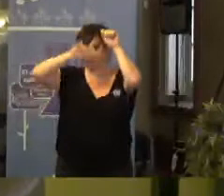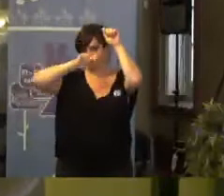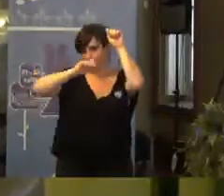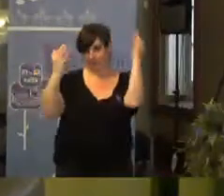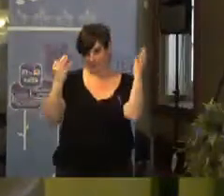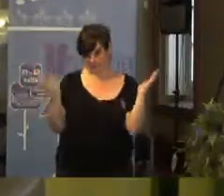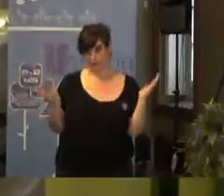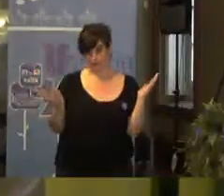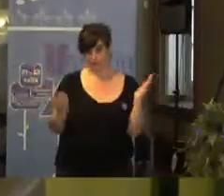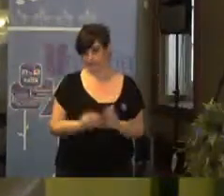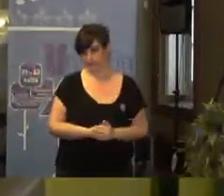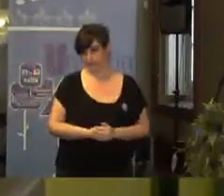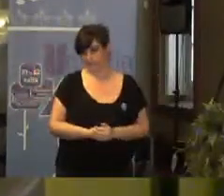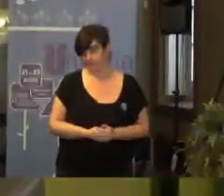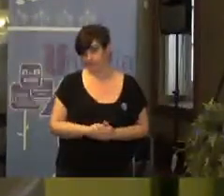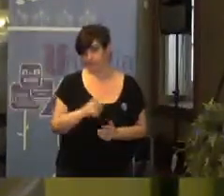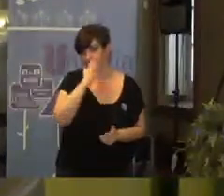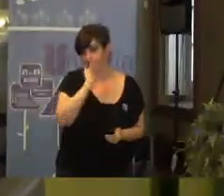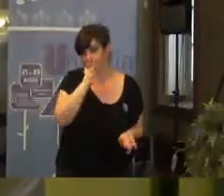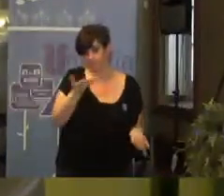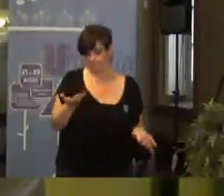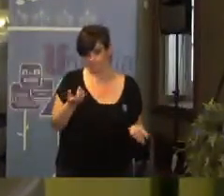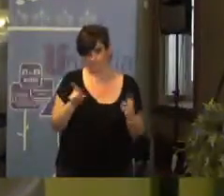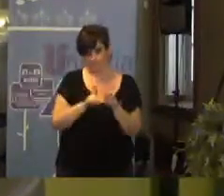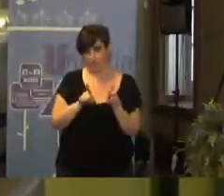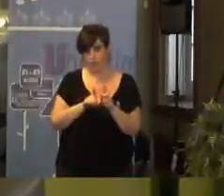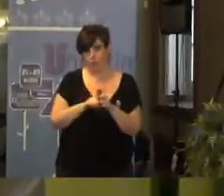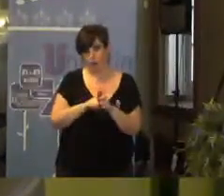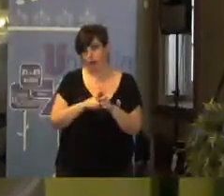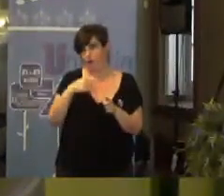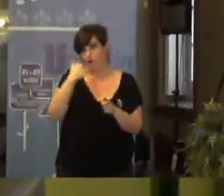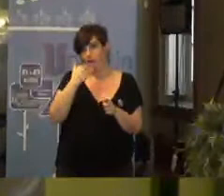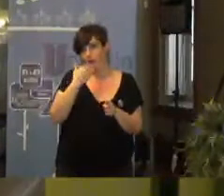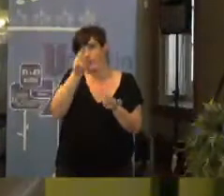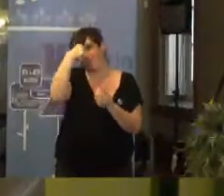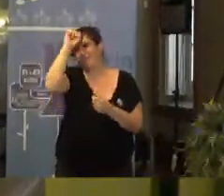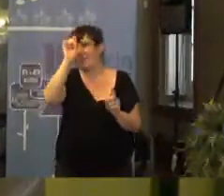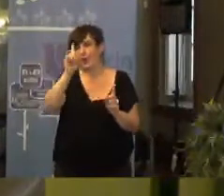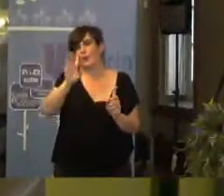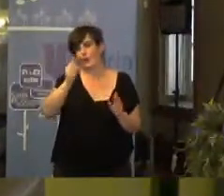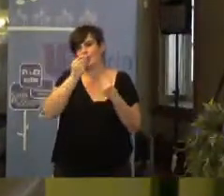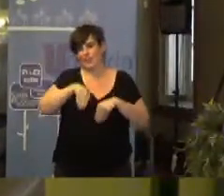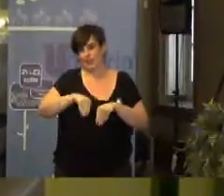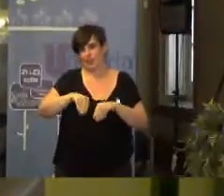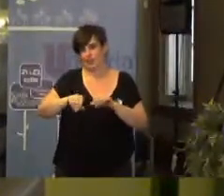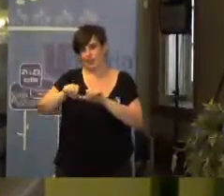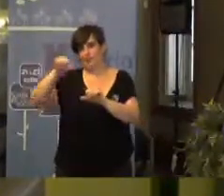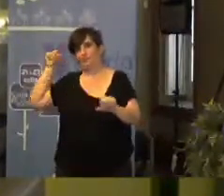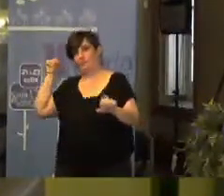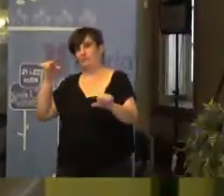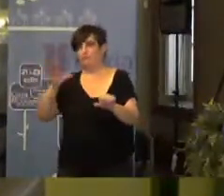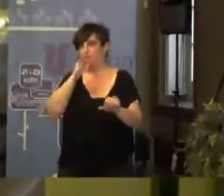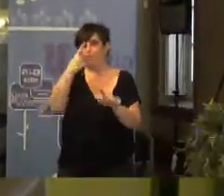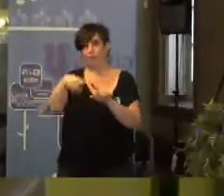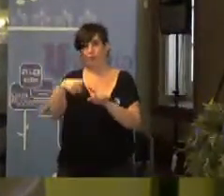unha tendencia antropolóxica, non creo, pero desde logo histórica sí, a que hai un minifundismo que levamos en vea, non? E